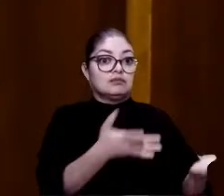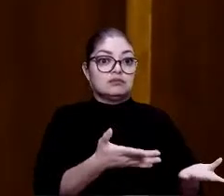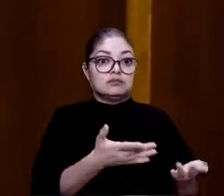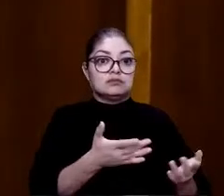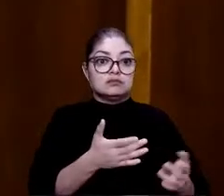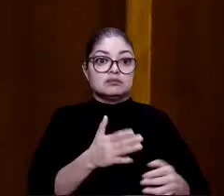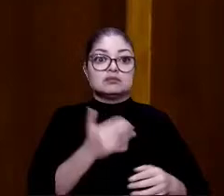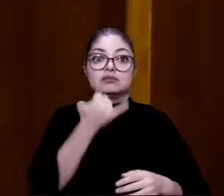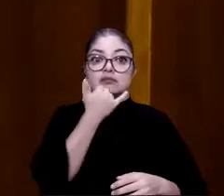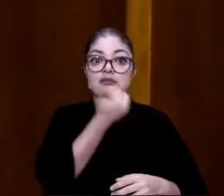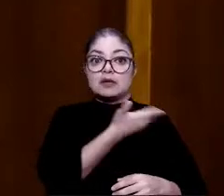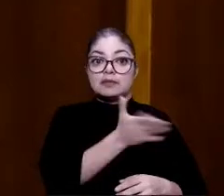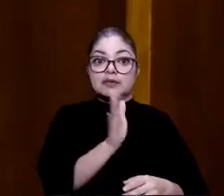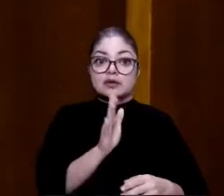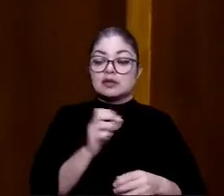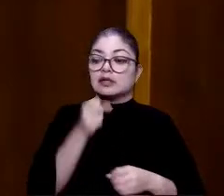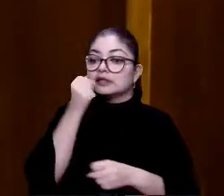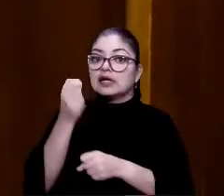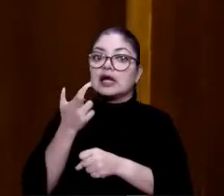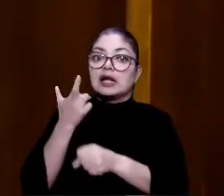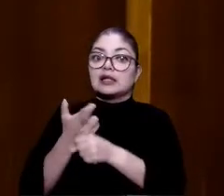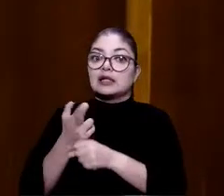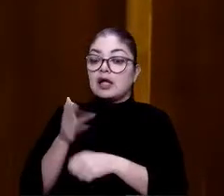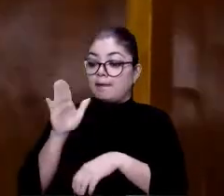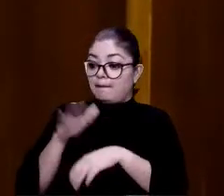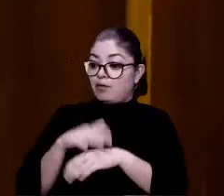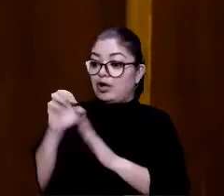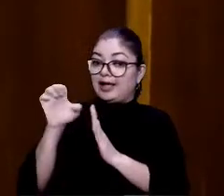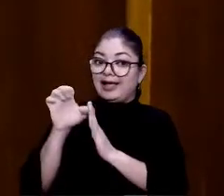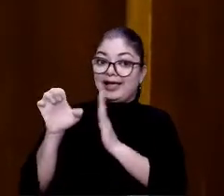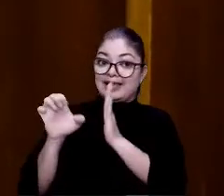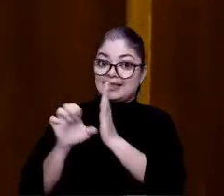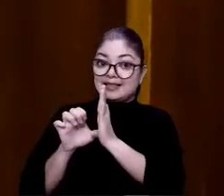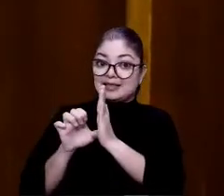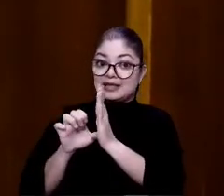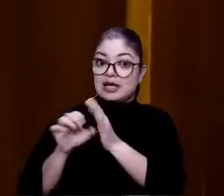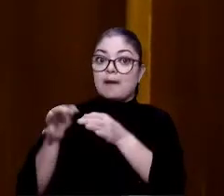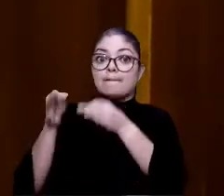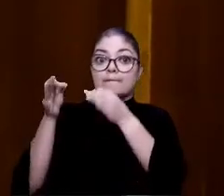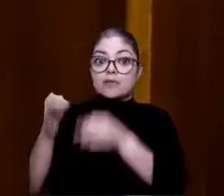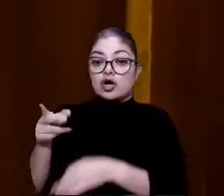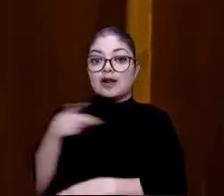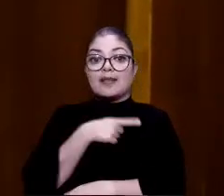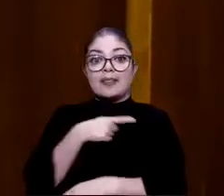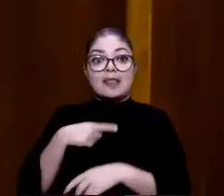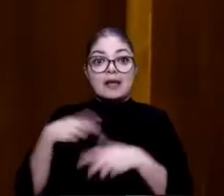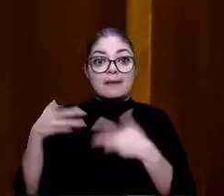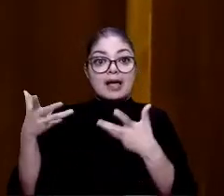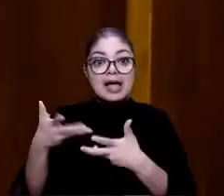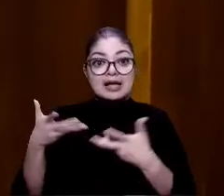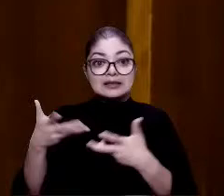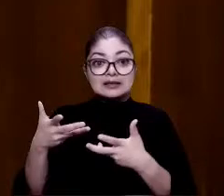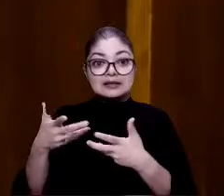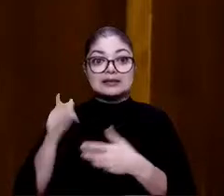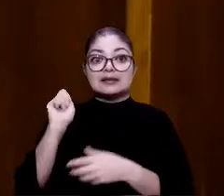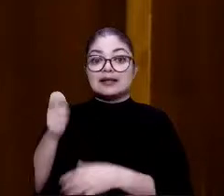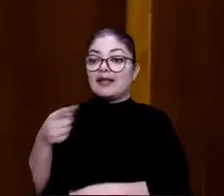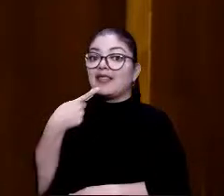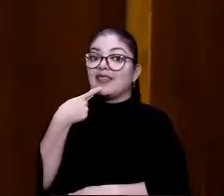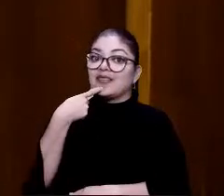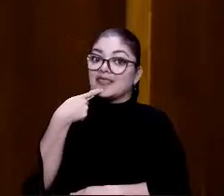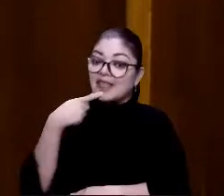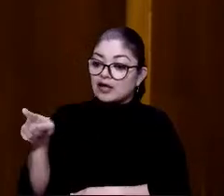le retire el sonido a su micrófono. Por ética, no por es moral, intención de esta lo presidencia que debe hacer es renunciar. Derecho.